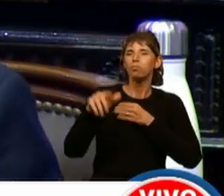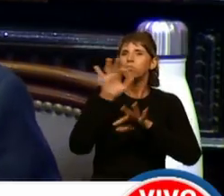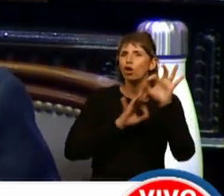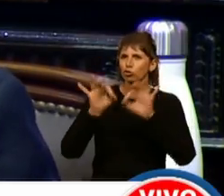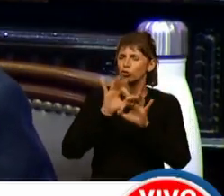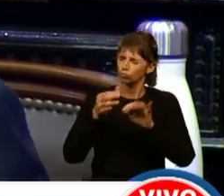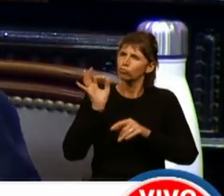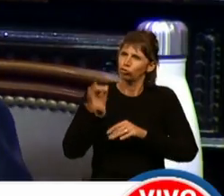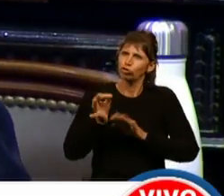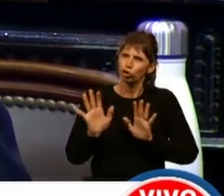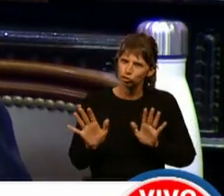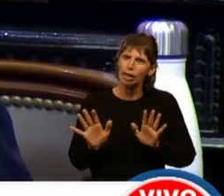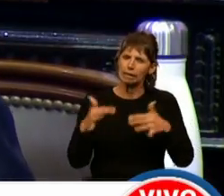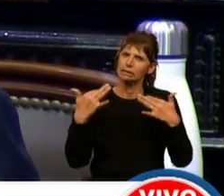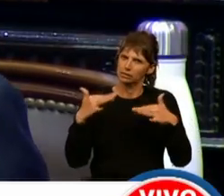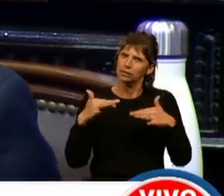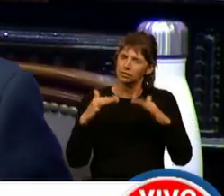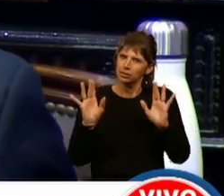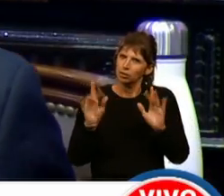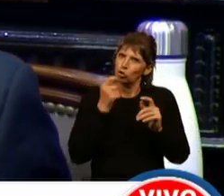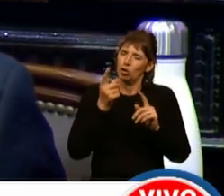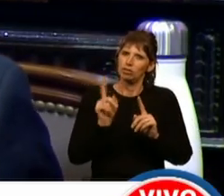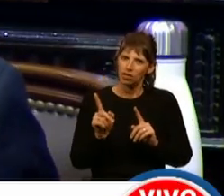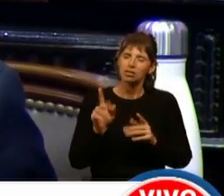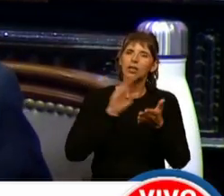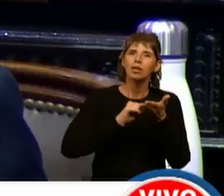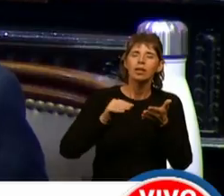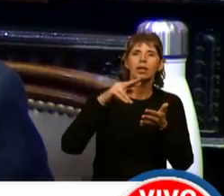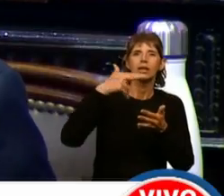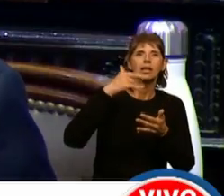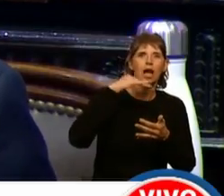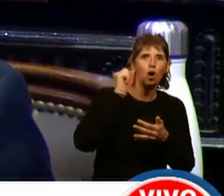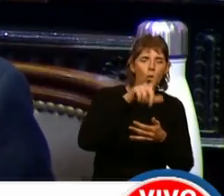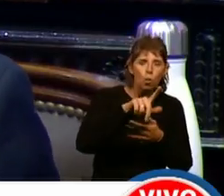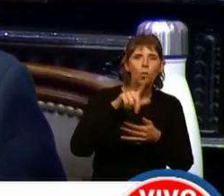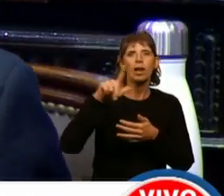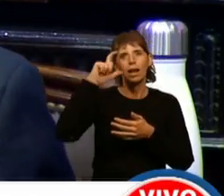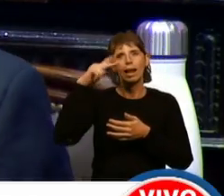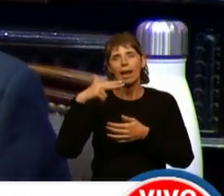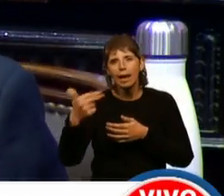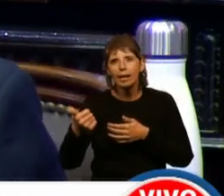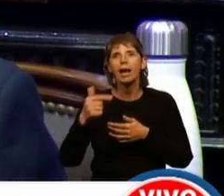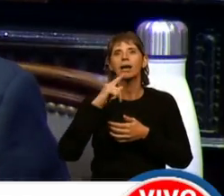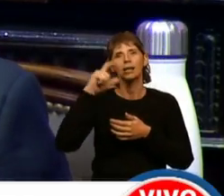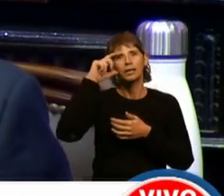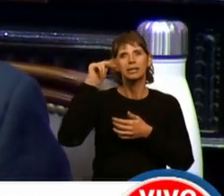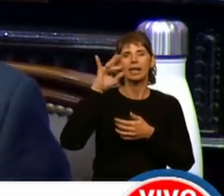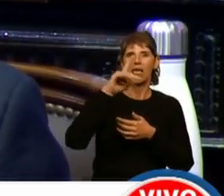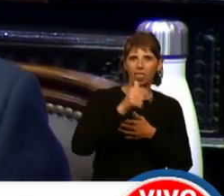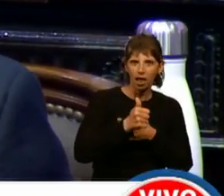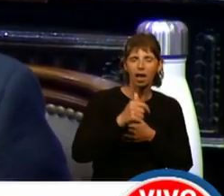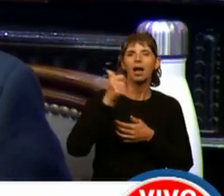controversial en las discusiones de fondo la diputada claudia na hull gabriela elena fernández o alicia terada y lidia